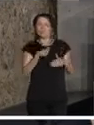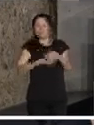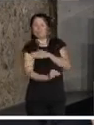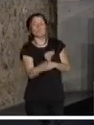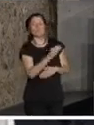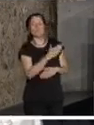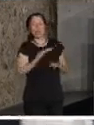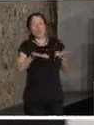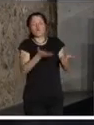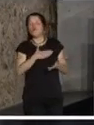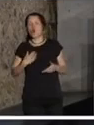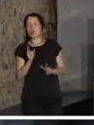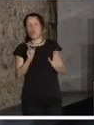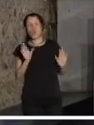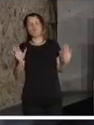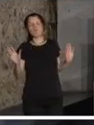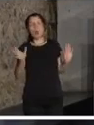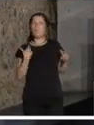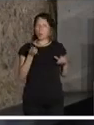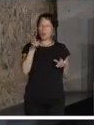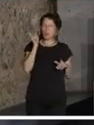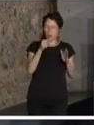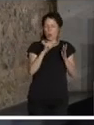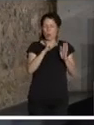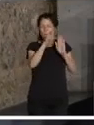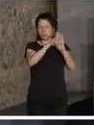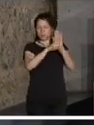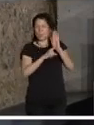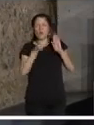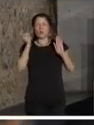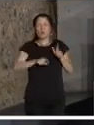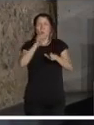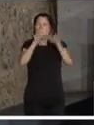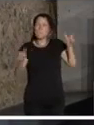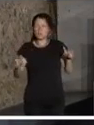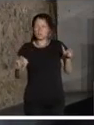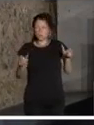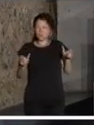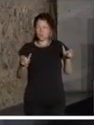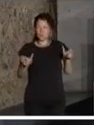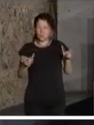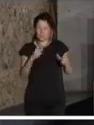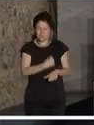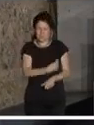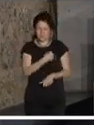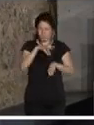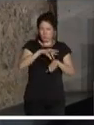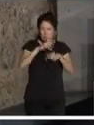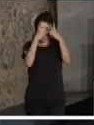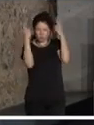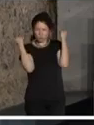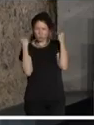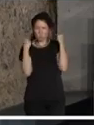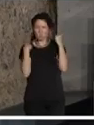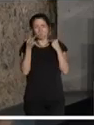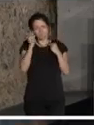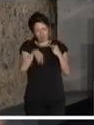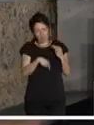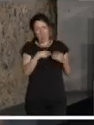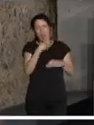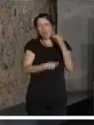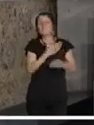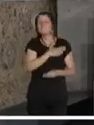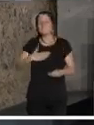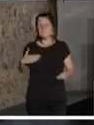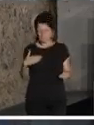y de garantizar que hay personal sanitario que puede realizar siempre que una mujer lo necesite un aborto en la sanidad